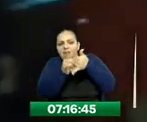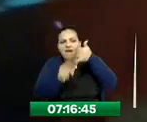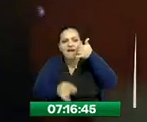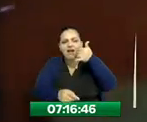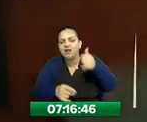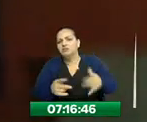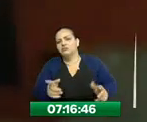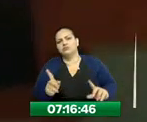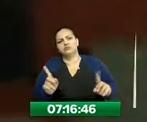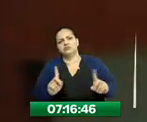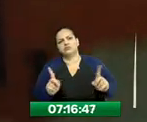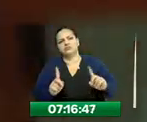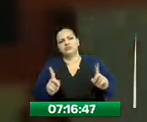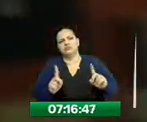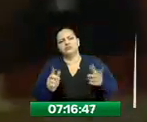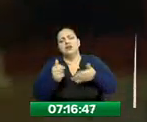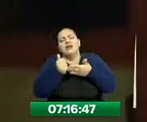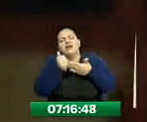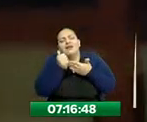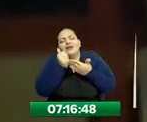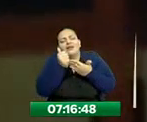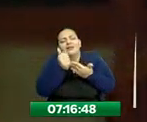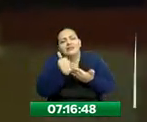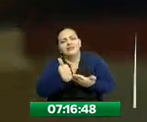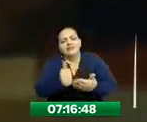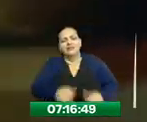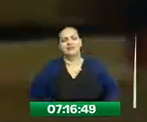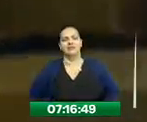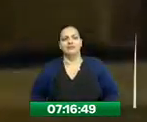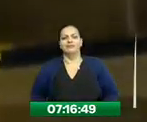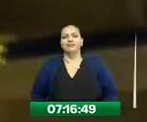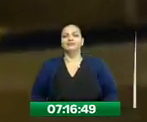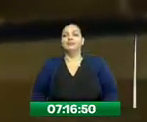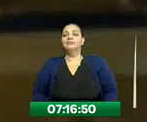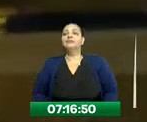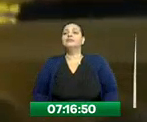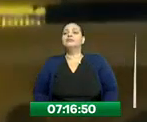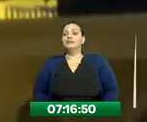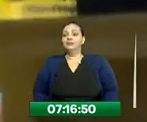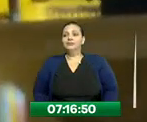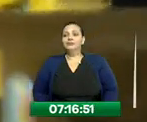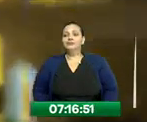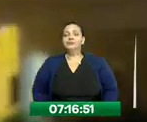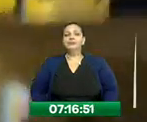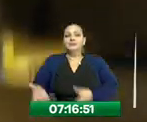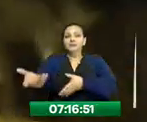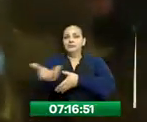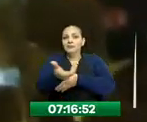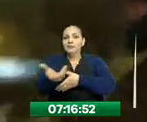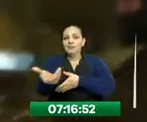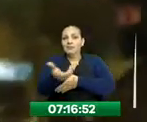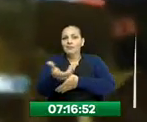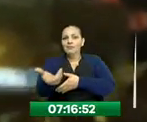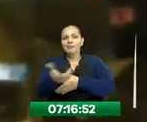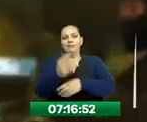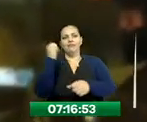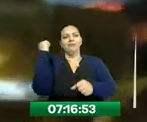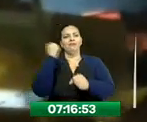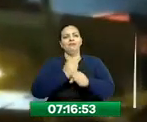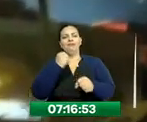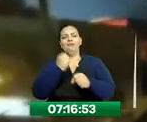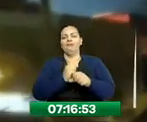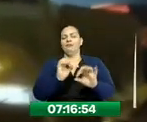aprovecho la oportunidad para enviarle un saludo a todo el cuerpo de bomberos, que sabemos de buenas fuentes que hicieron un